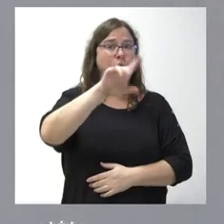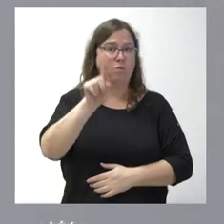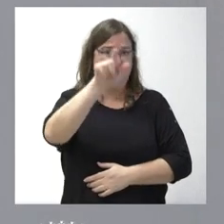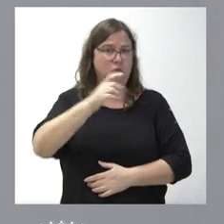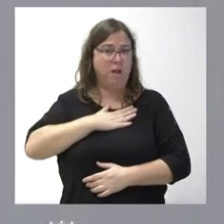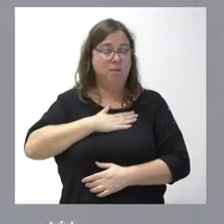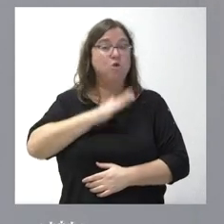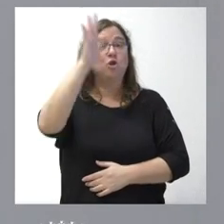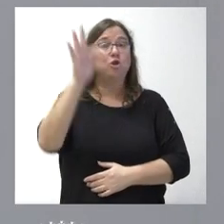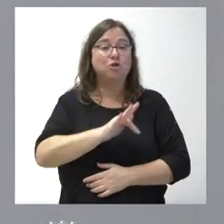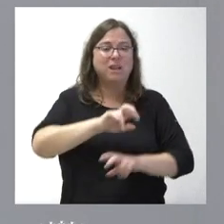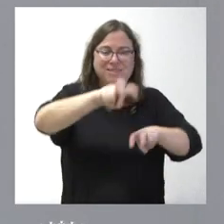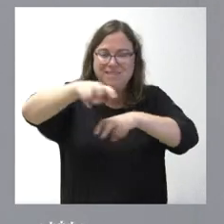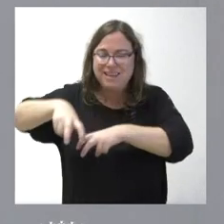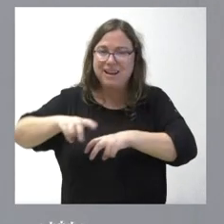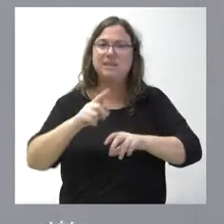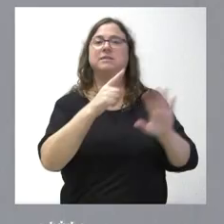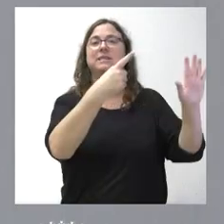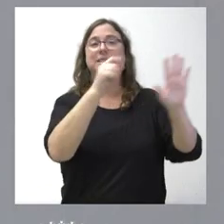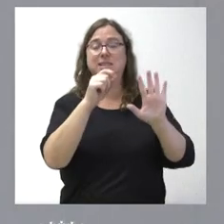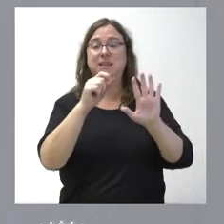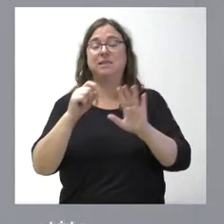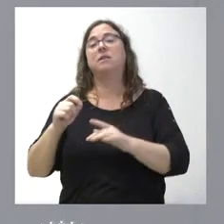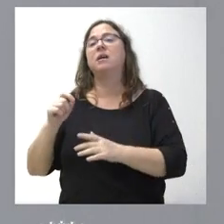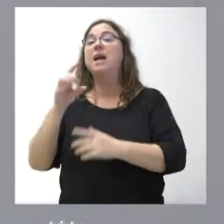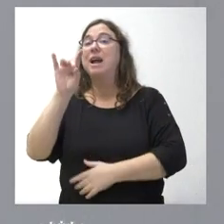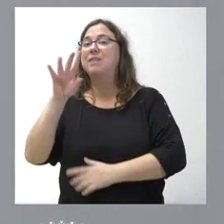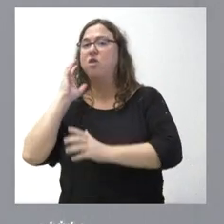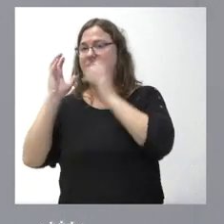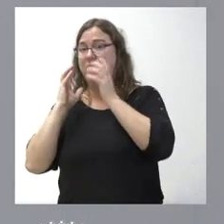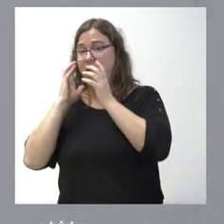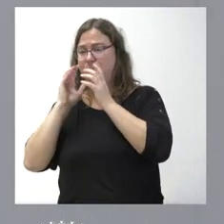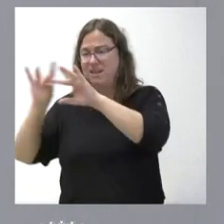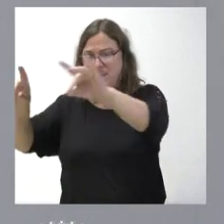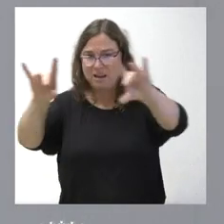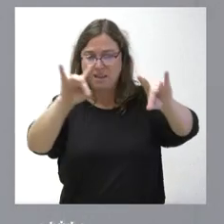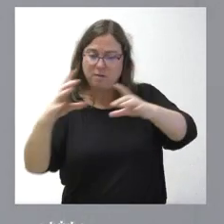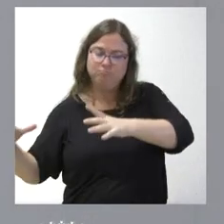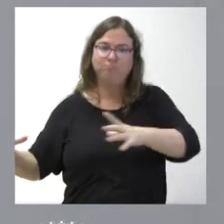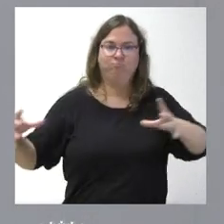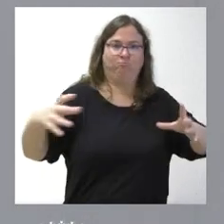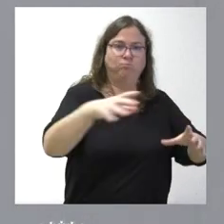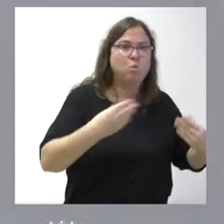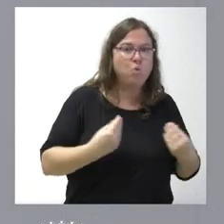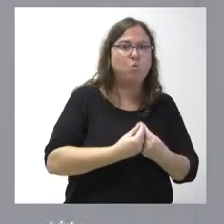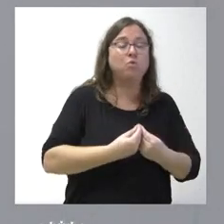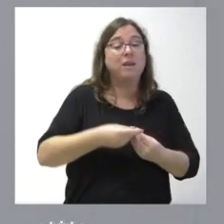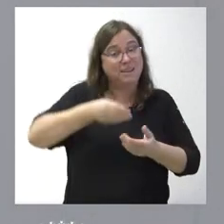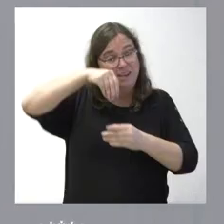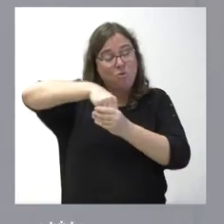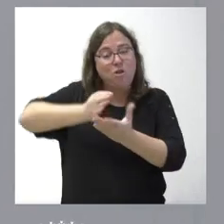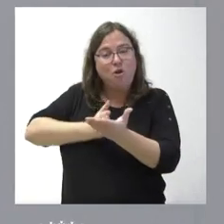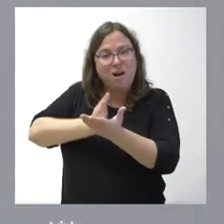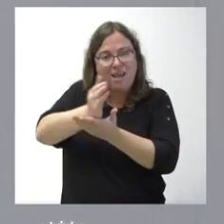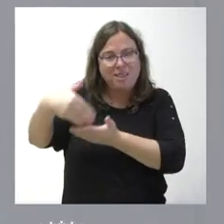cofinanciacion agrarias y 14 ganaderas tienen ustedes el contenido de las producciones que allí se hacen e incluye esa actuación una red de caminos de más de 29